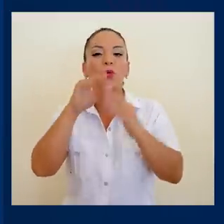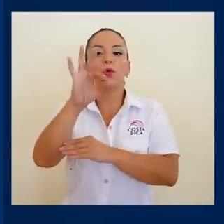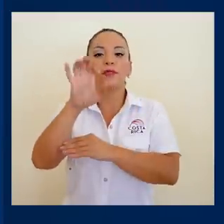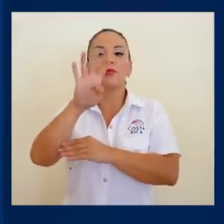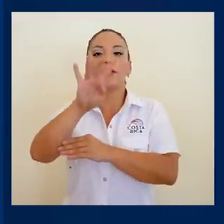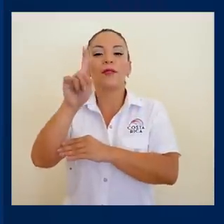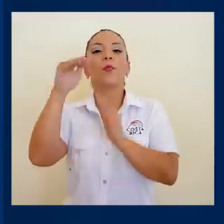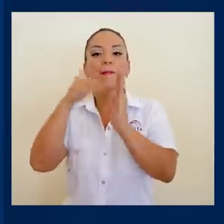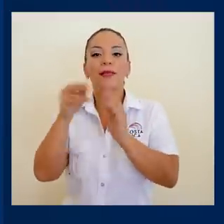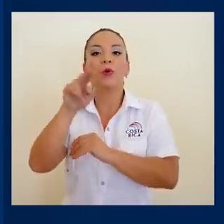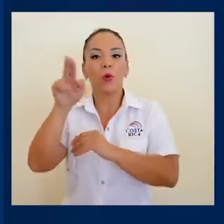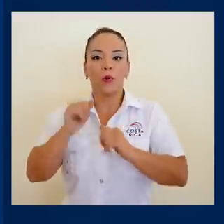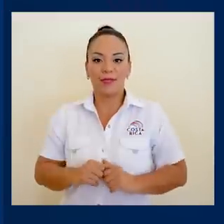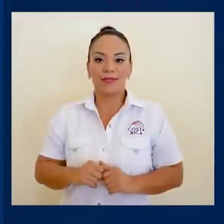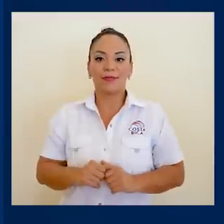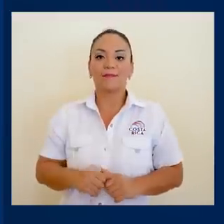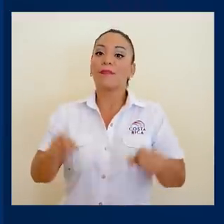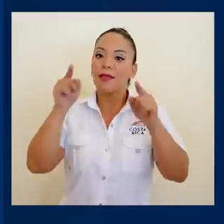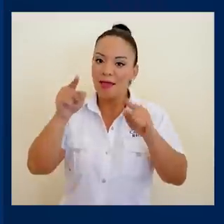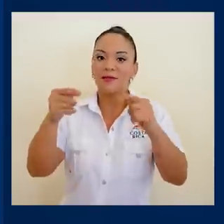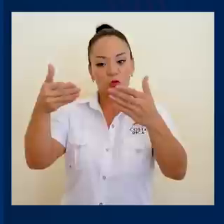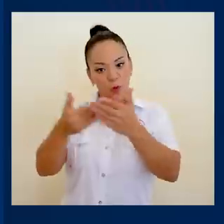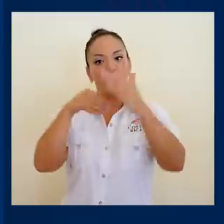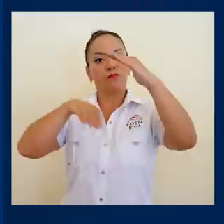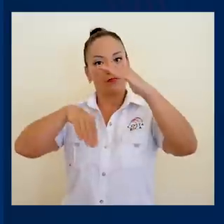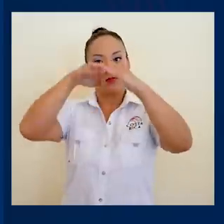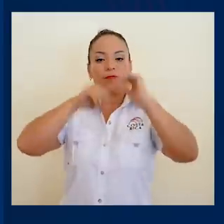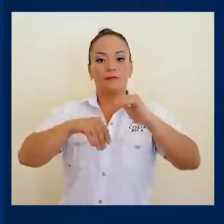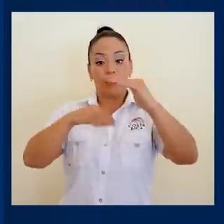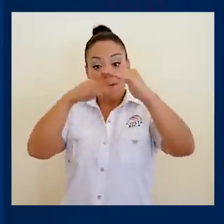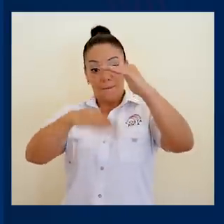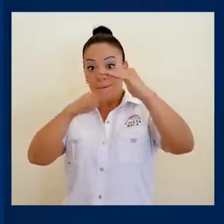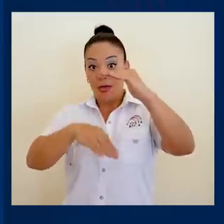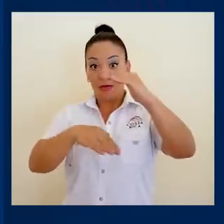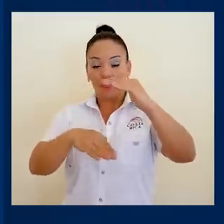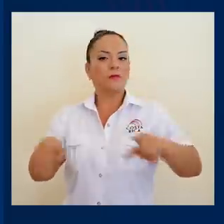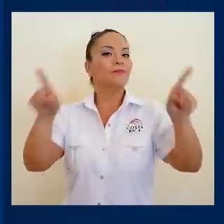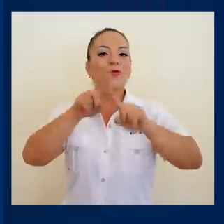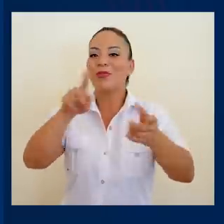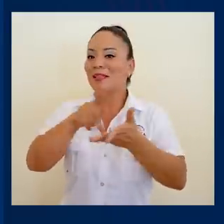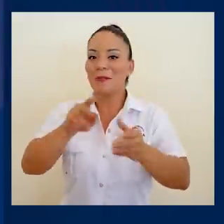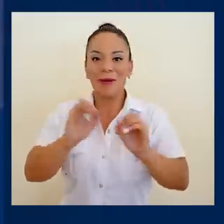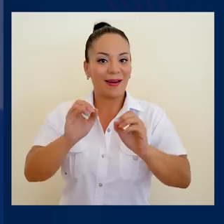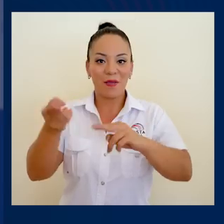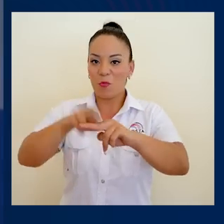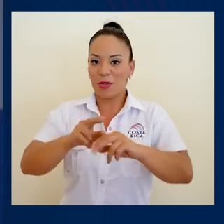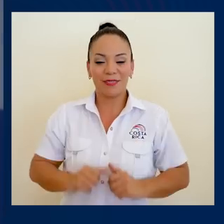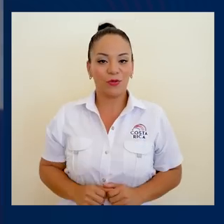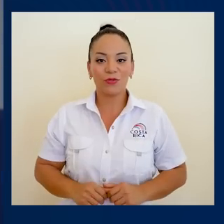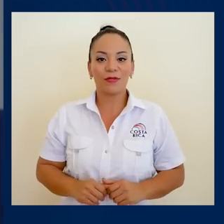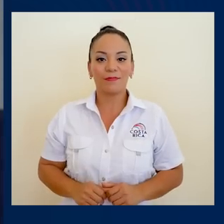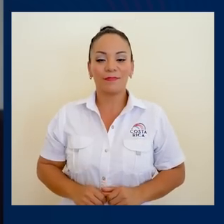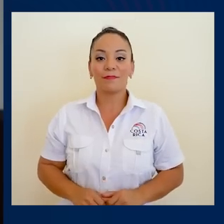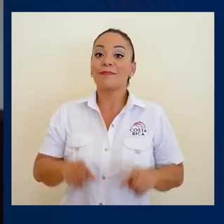941 mil colones sería el nuevo umbral. Y debajo de eso, no tienen por qué pagar impuestos. Y